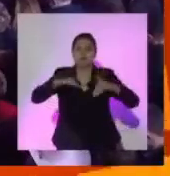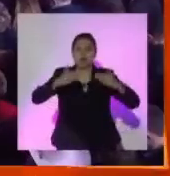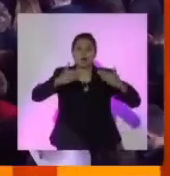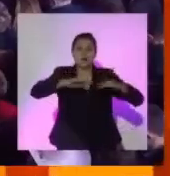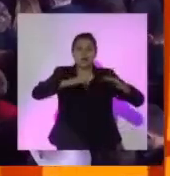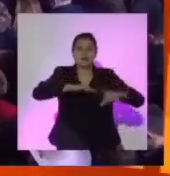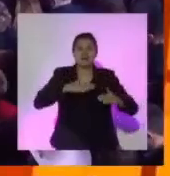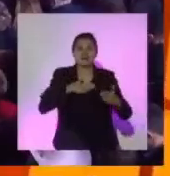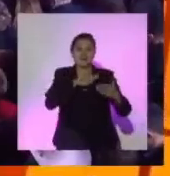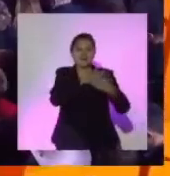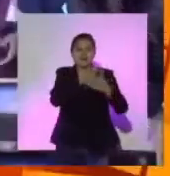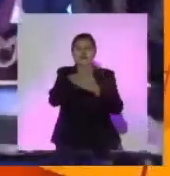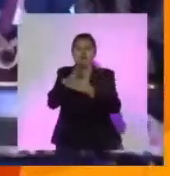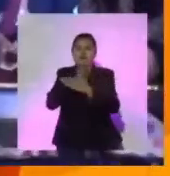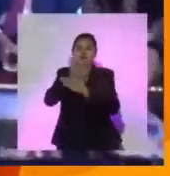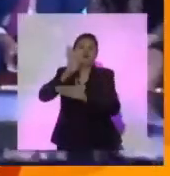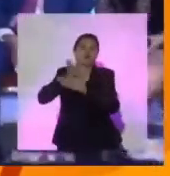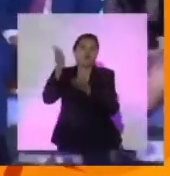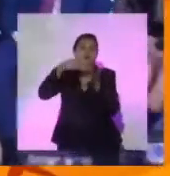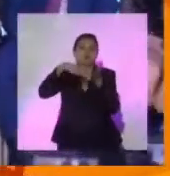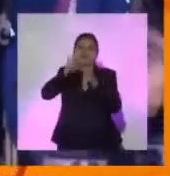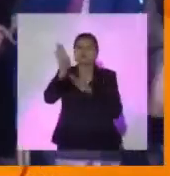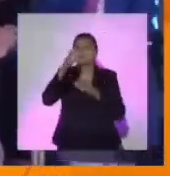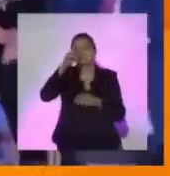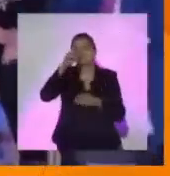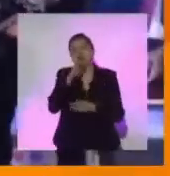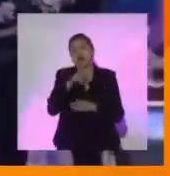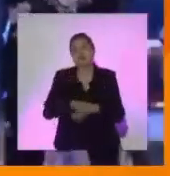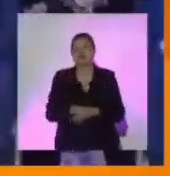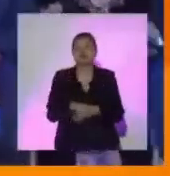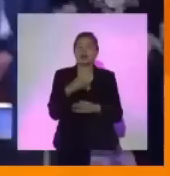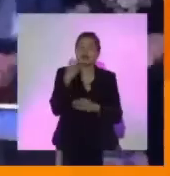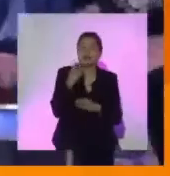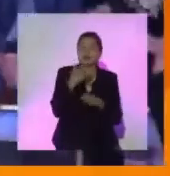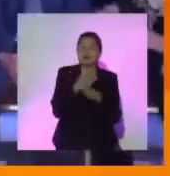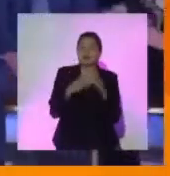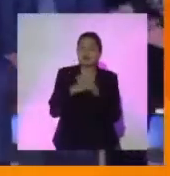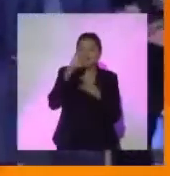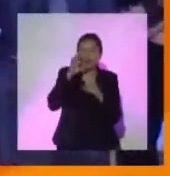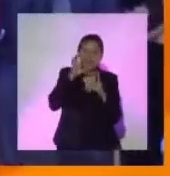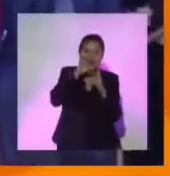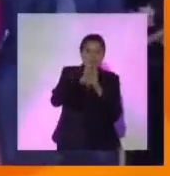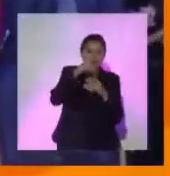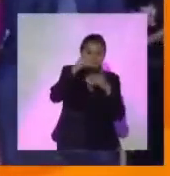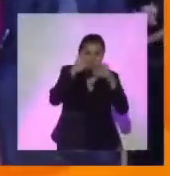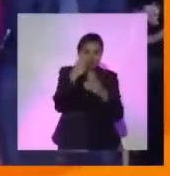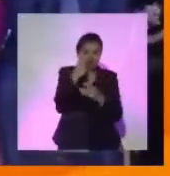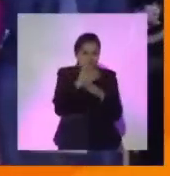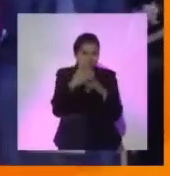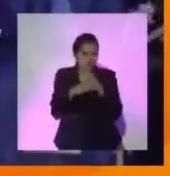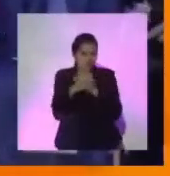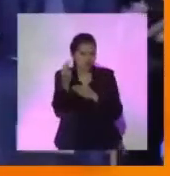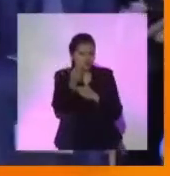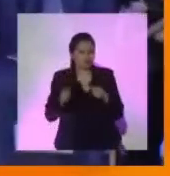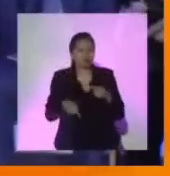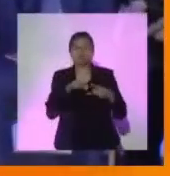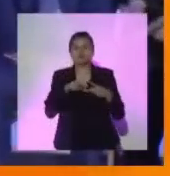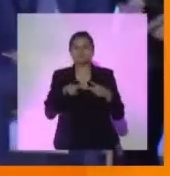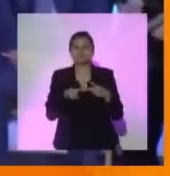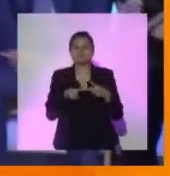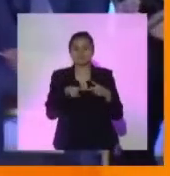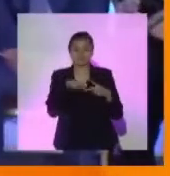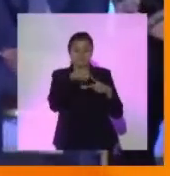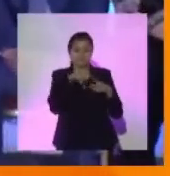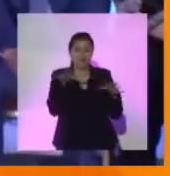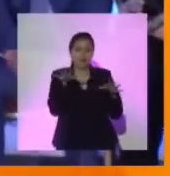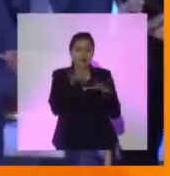estado de Nayarit en Pues fue presidenta de conaculta un cargo que desempeñó hasta diciembre del 2012 en febrero del